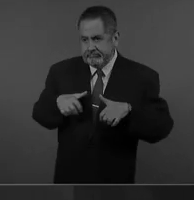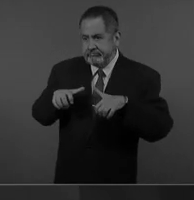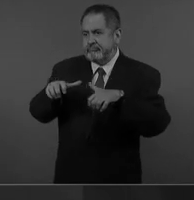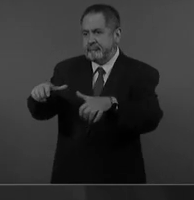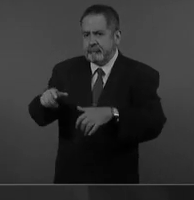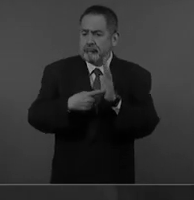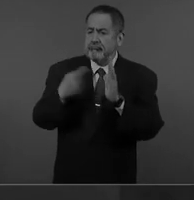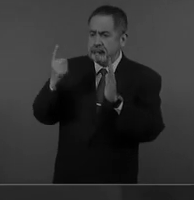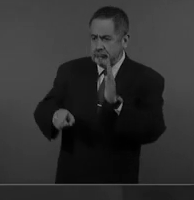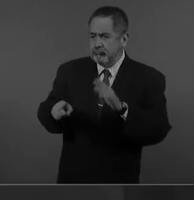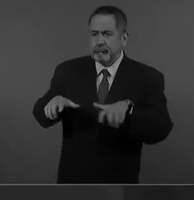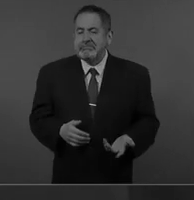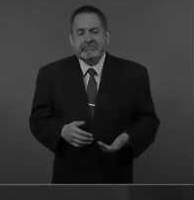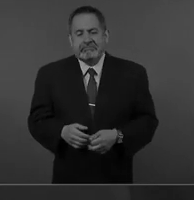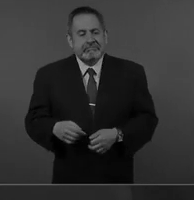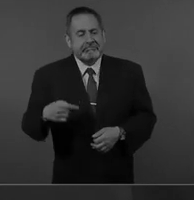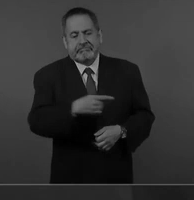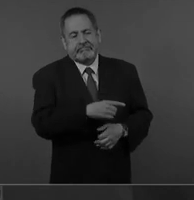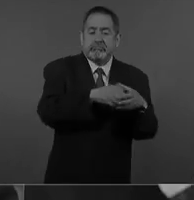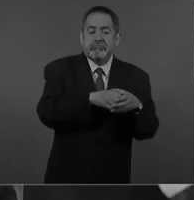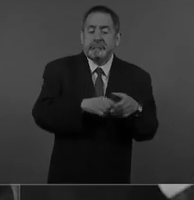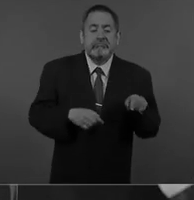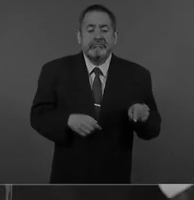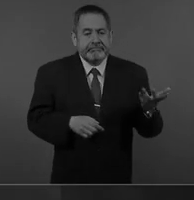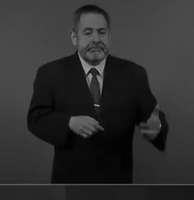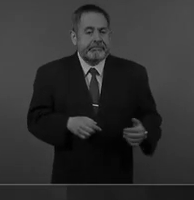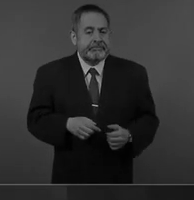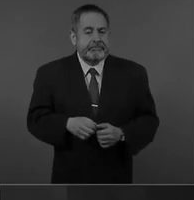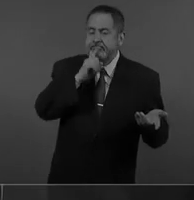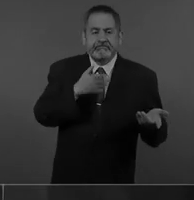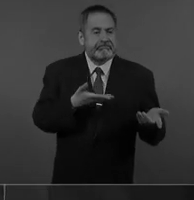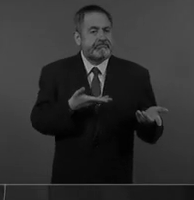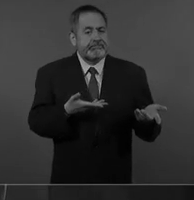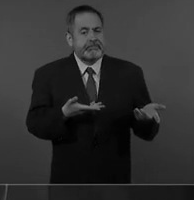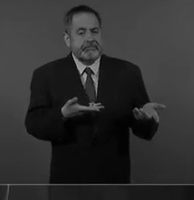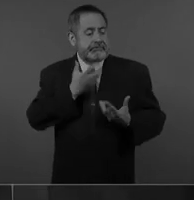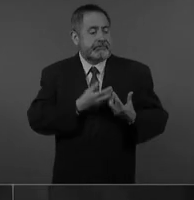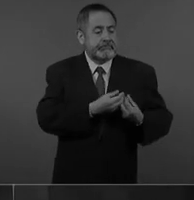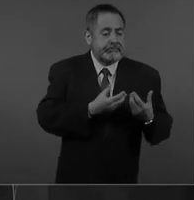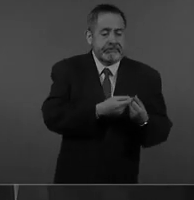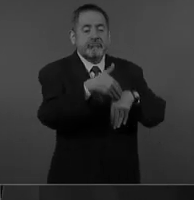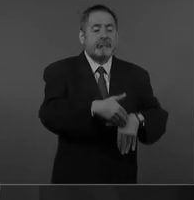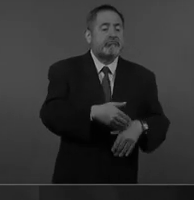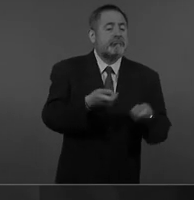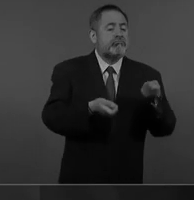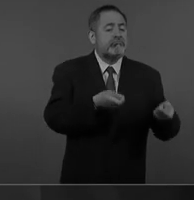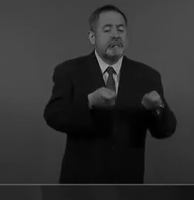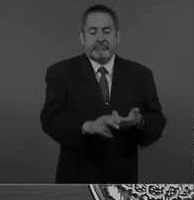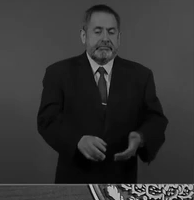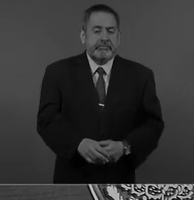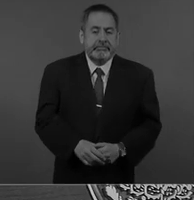y hacer valer el Estado de Derecho, se ha convertido en un poder faccioso al servicio de